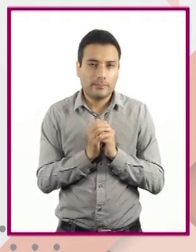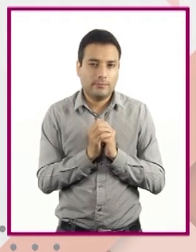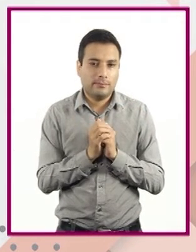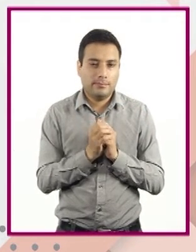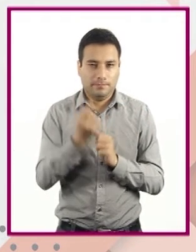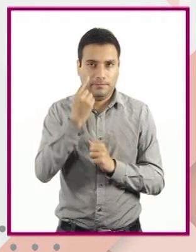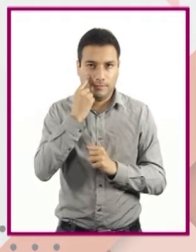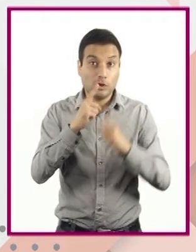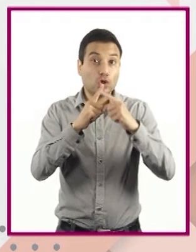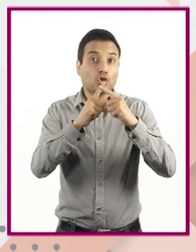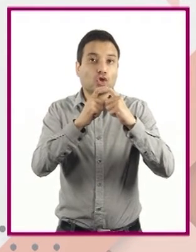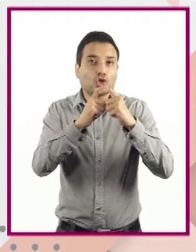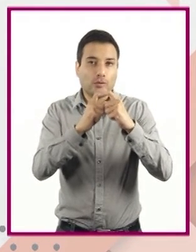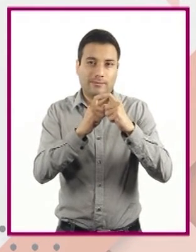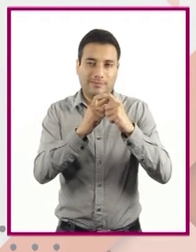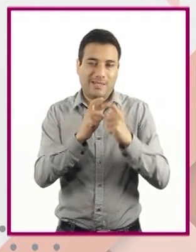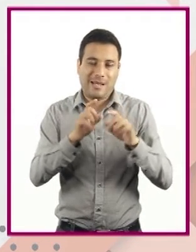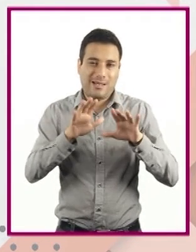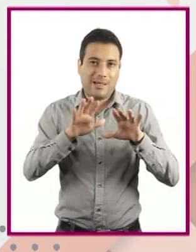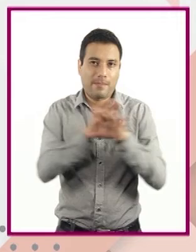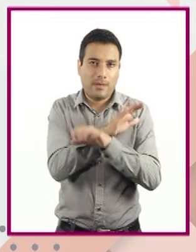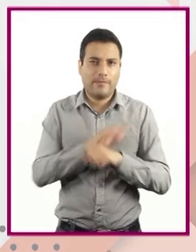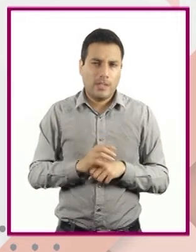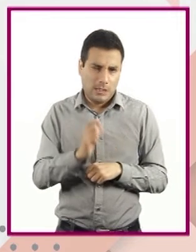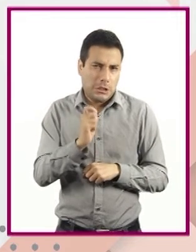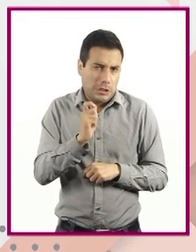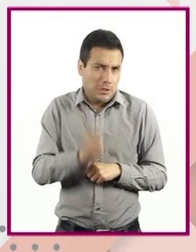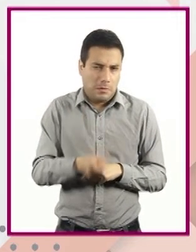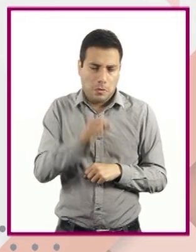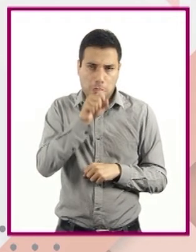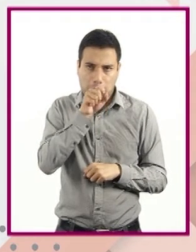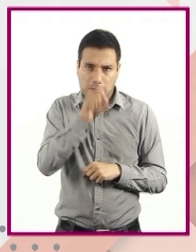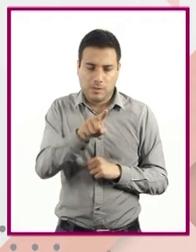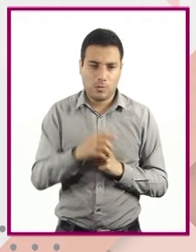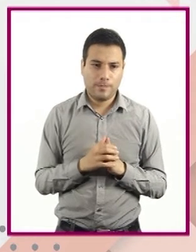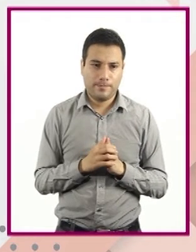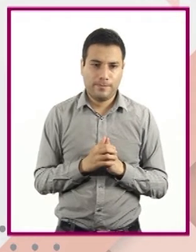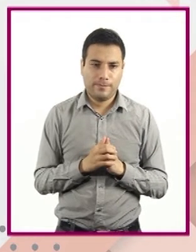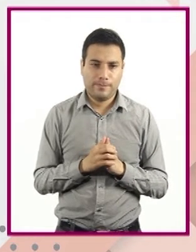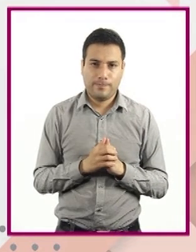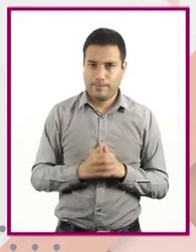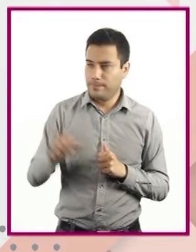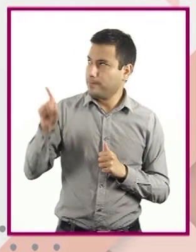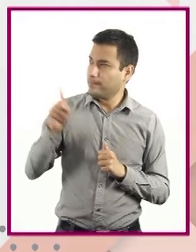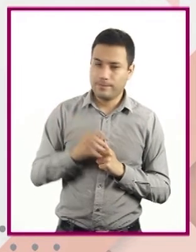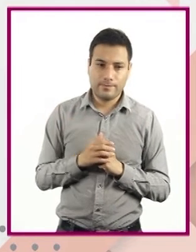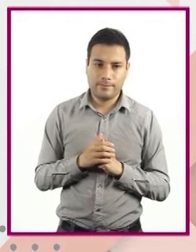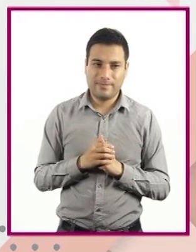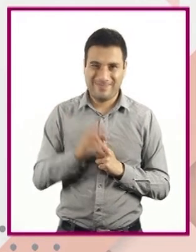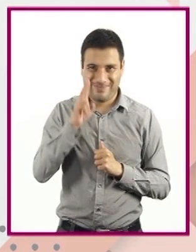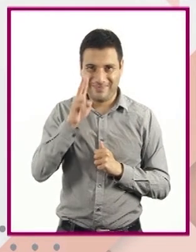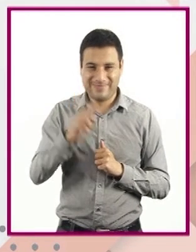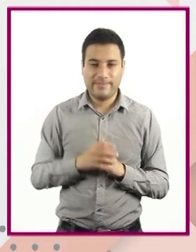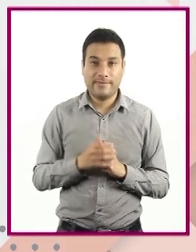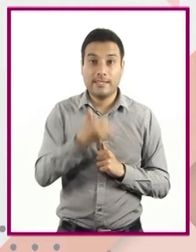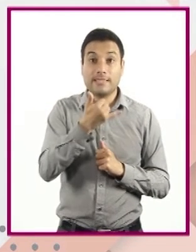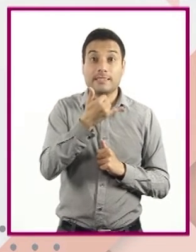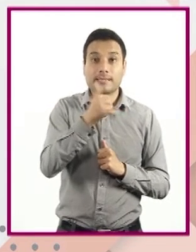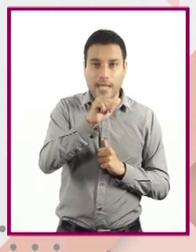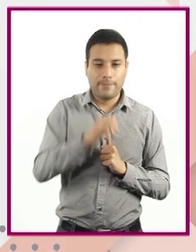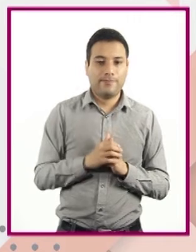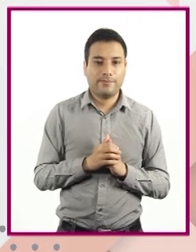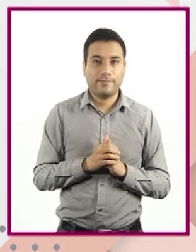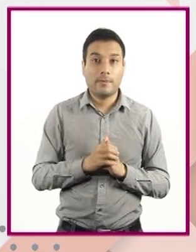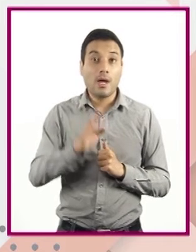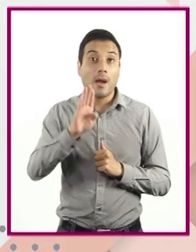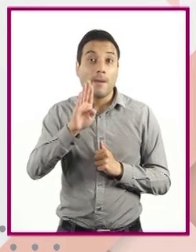carácter en la primera posición, sin que el significado cambie. Ba miao zhuzhang, el carácter ya y el carácter ba